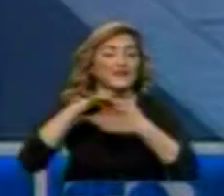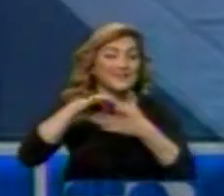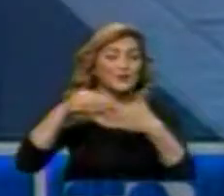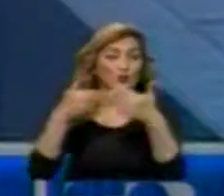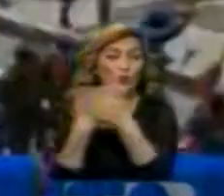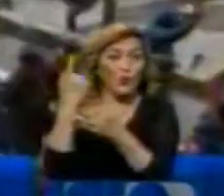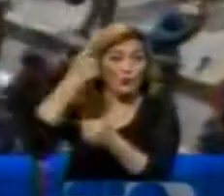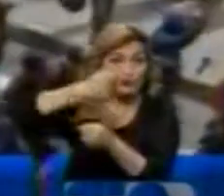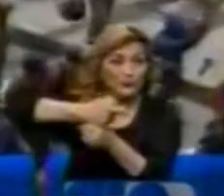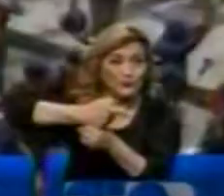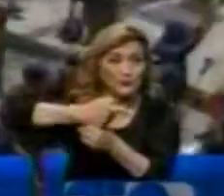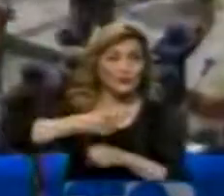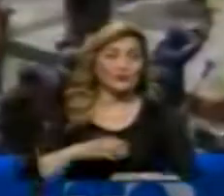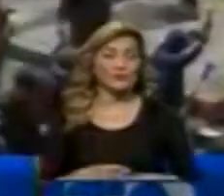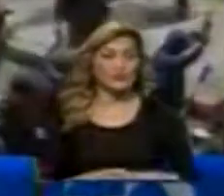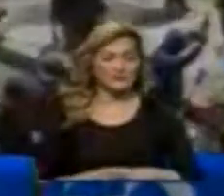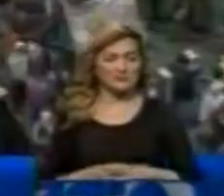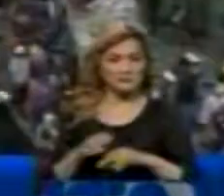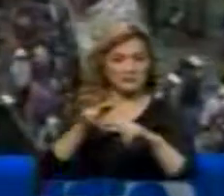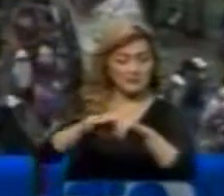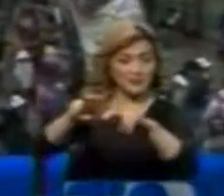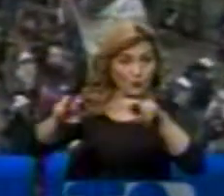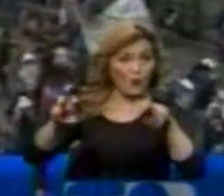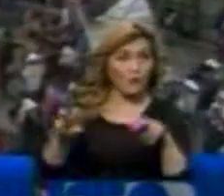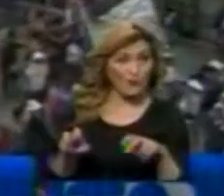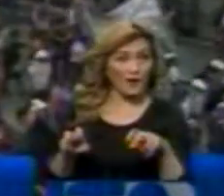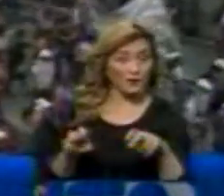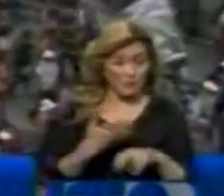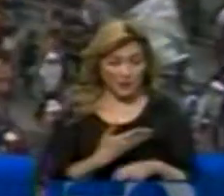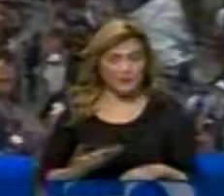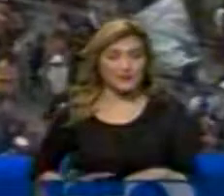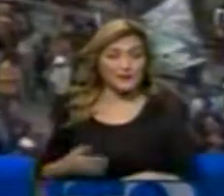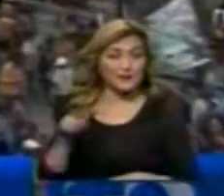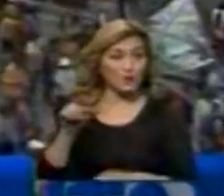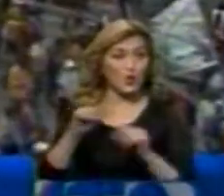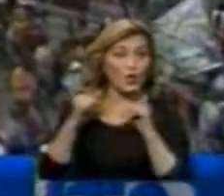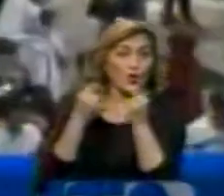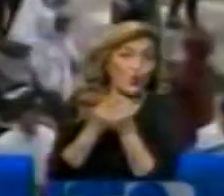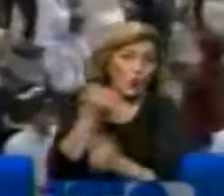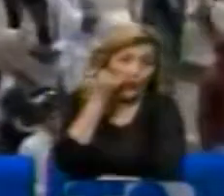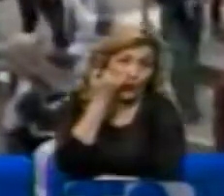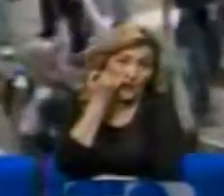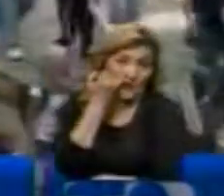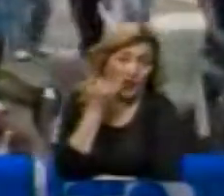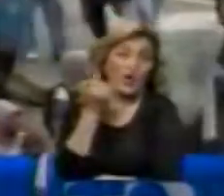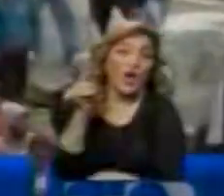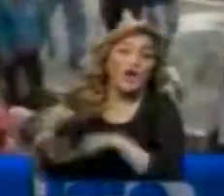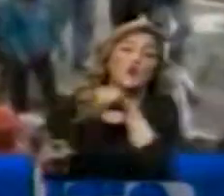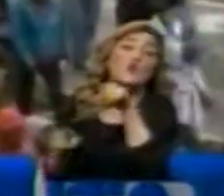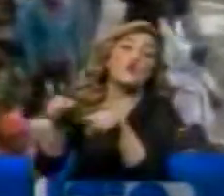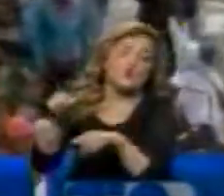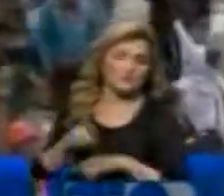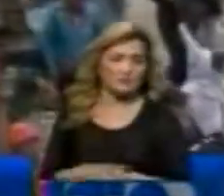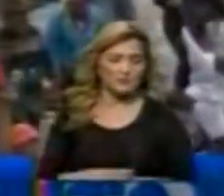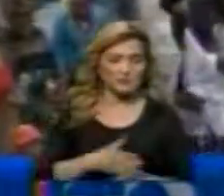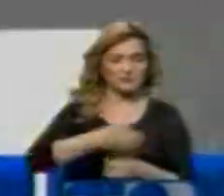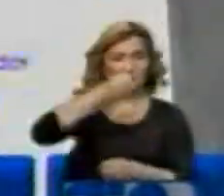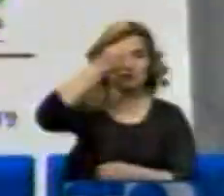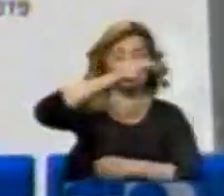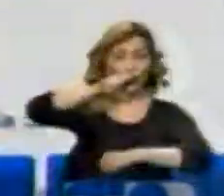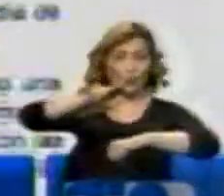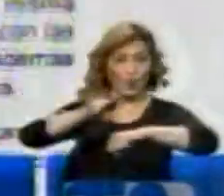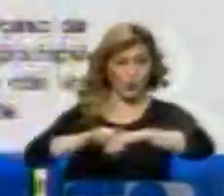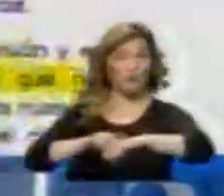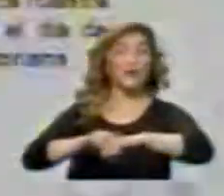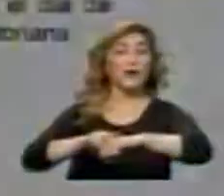nuevo decreto. Pero quienes se sentaron este miércoles en la mesa son solo parte del movimiento indígena, pues desde la CONAIE, en un comunicado